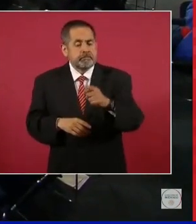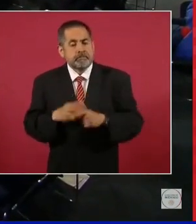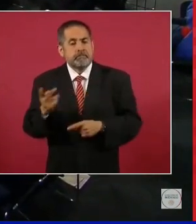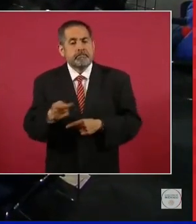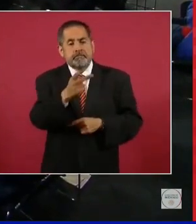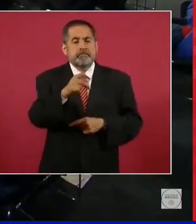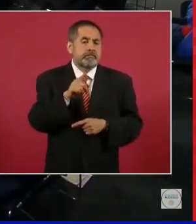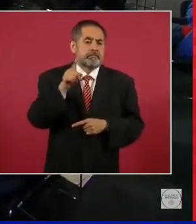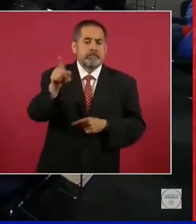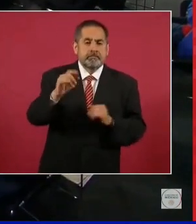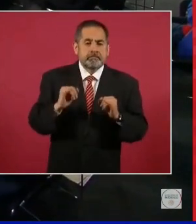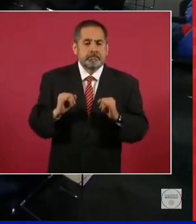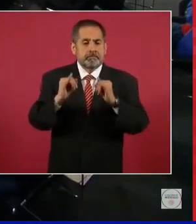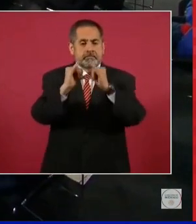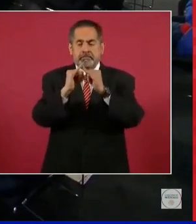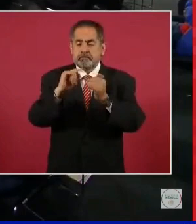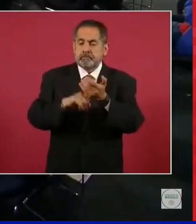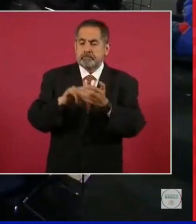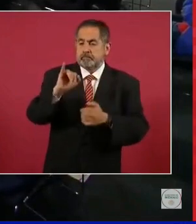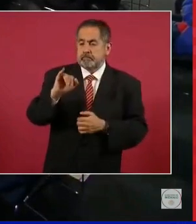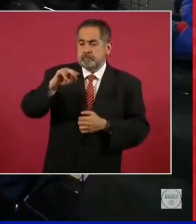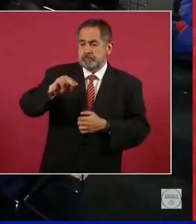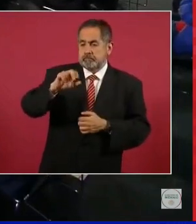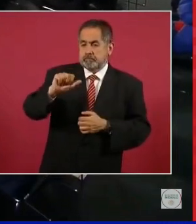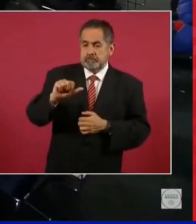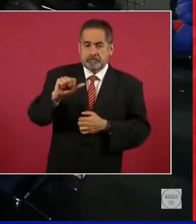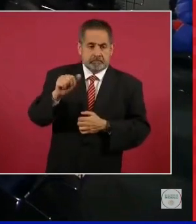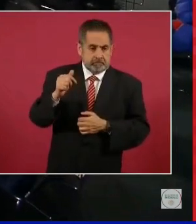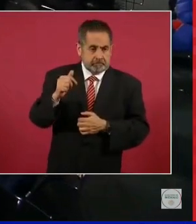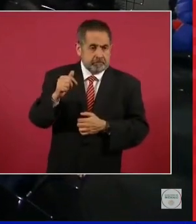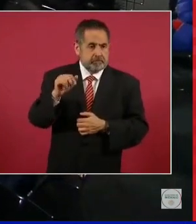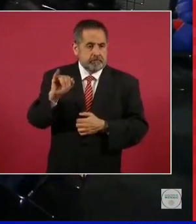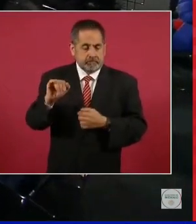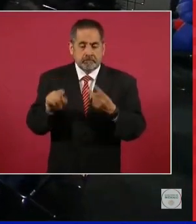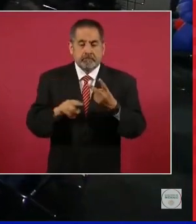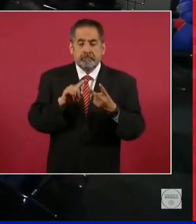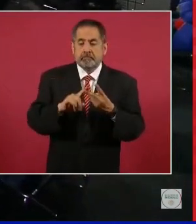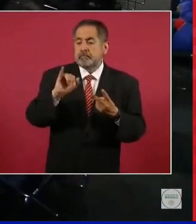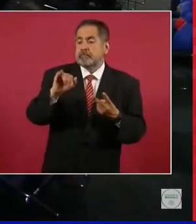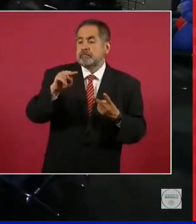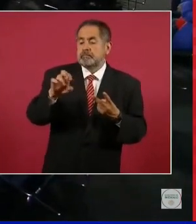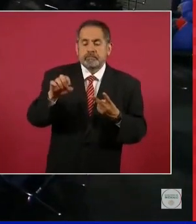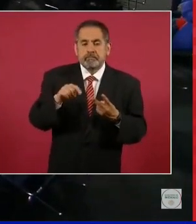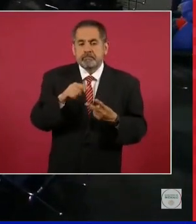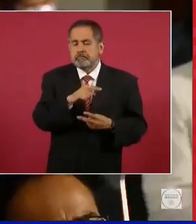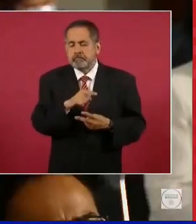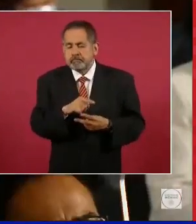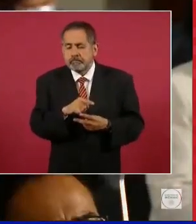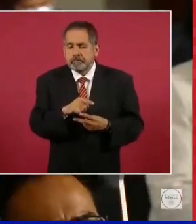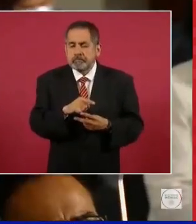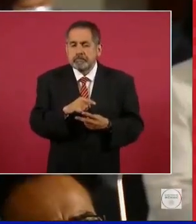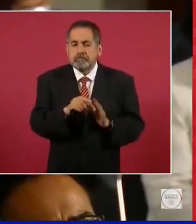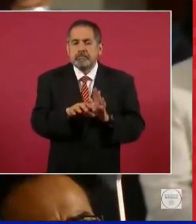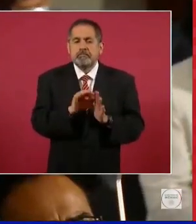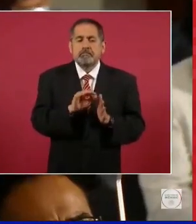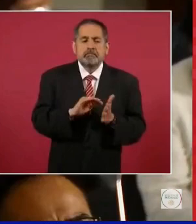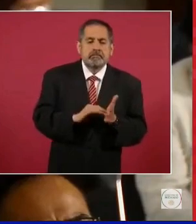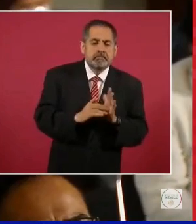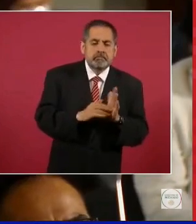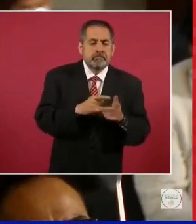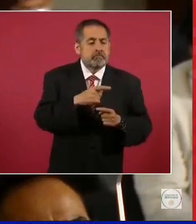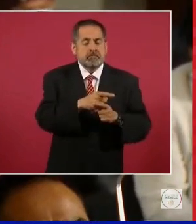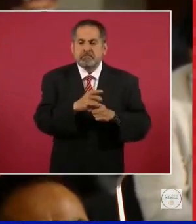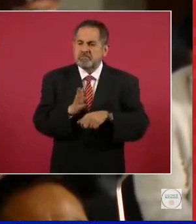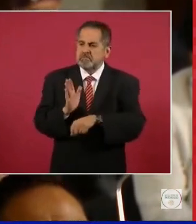Instituto Nacional de Transparencia, al igual que el INE, han encontrado una manera para estar